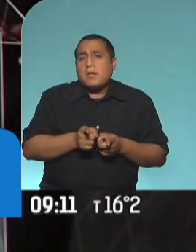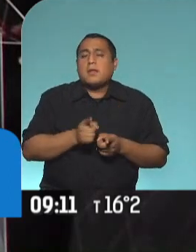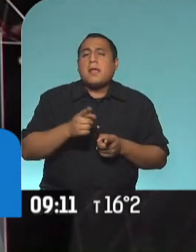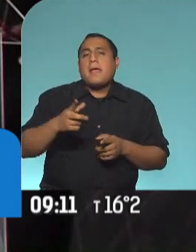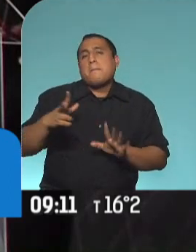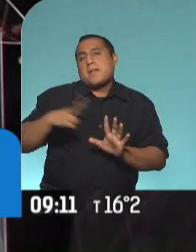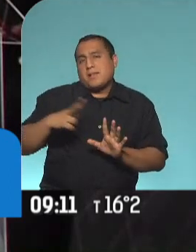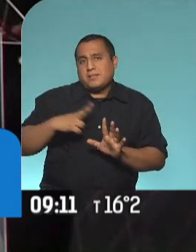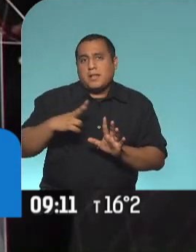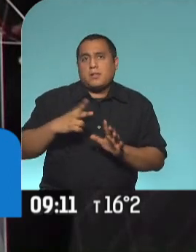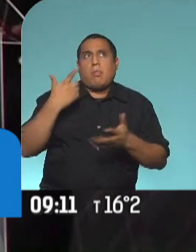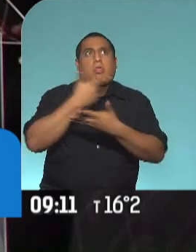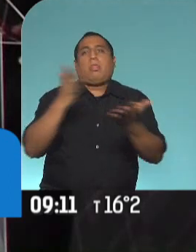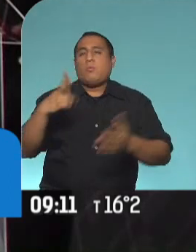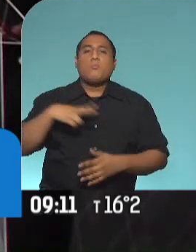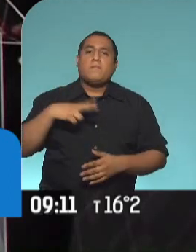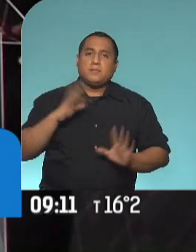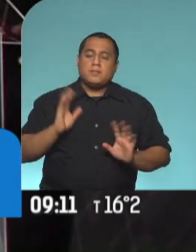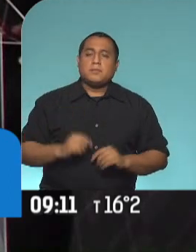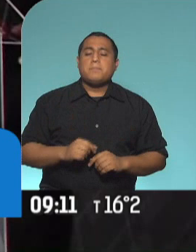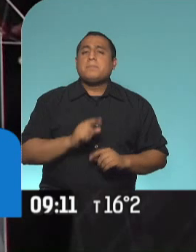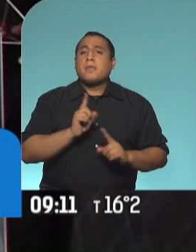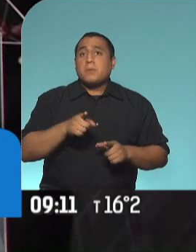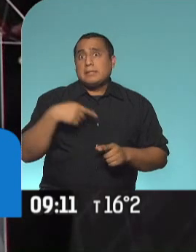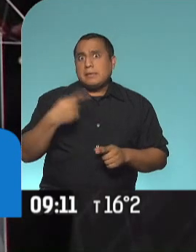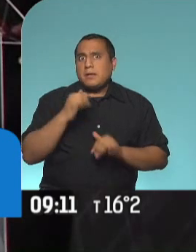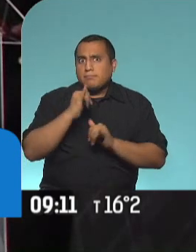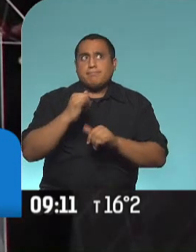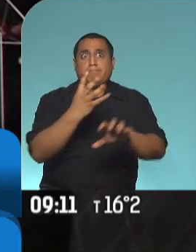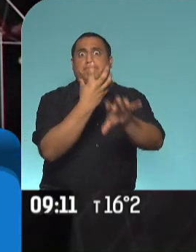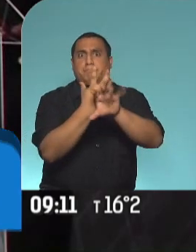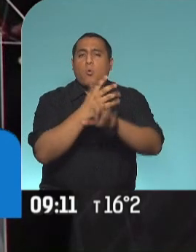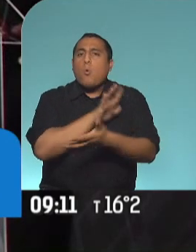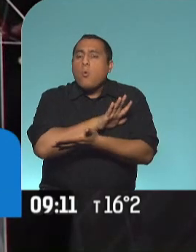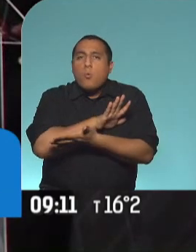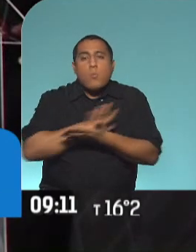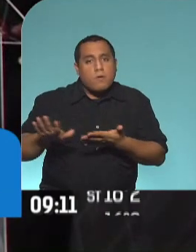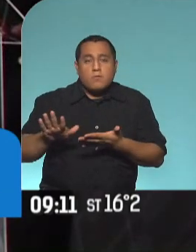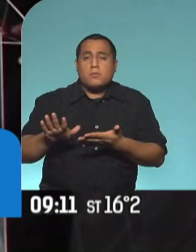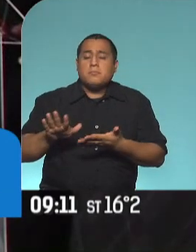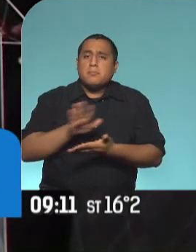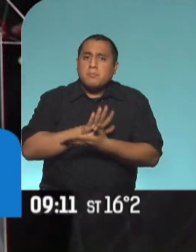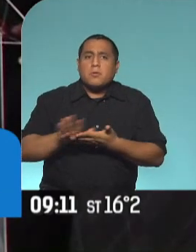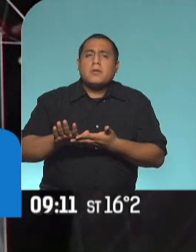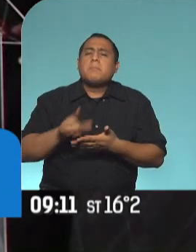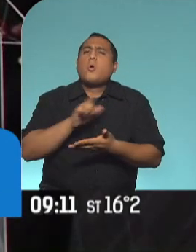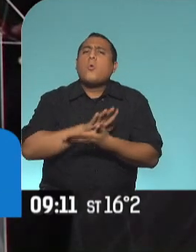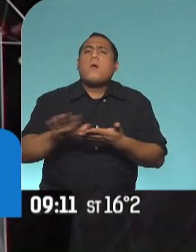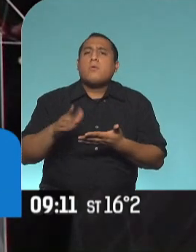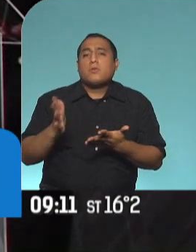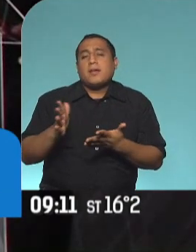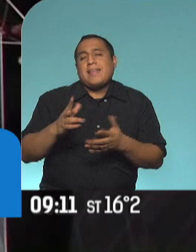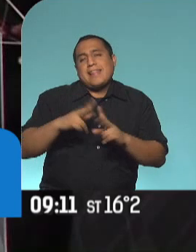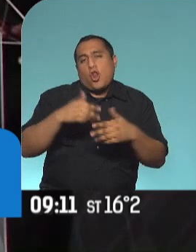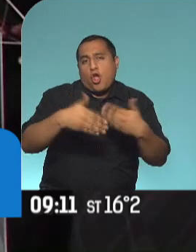privacidad de estas consultas. Nosotros siempre destacamos que la telemedicina es una innovación tecnológica, pero también es una innovación social.